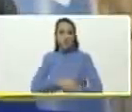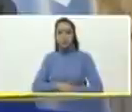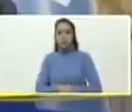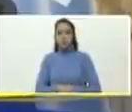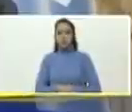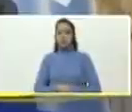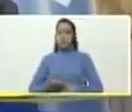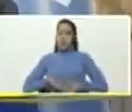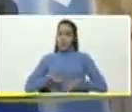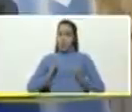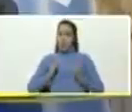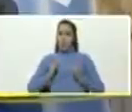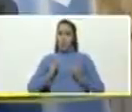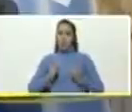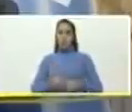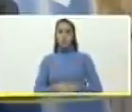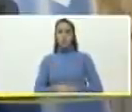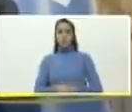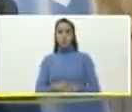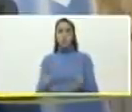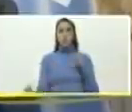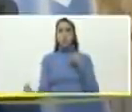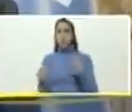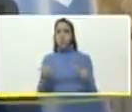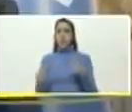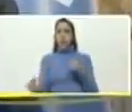las posibilidades de un diálogo